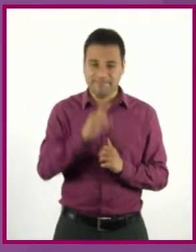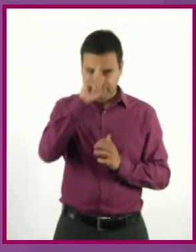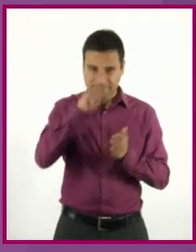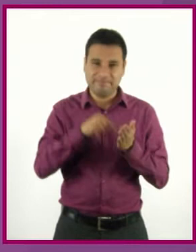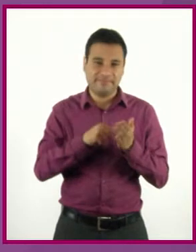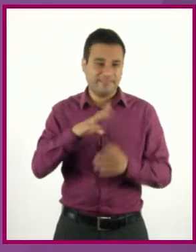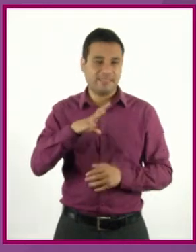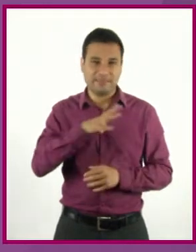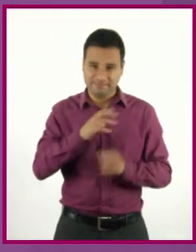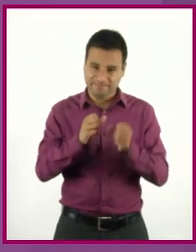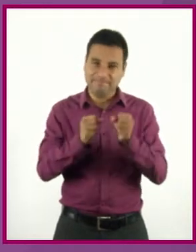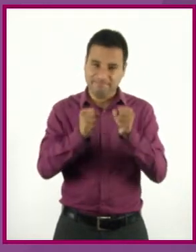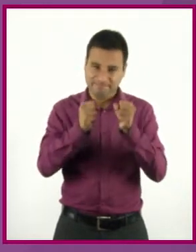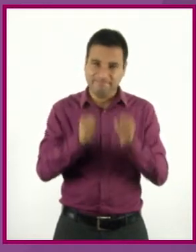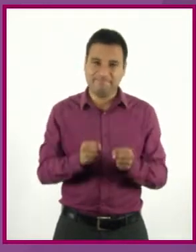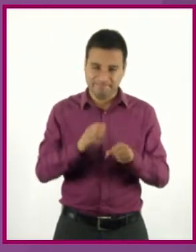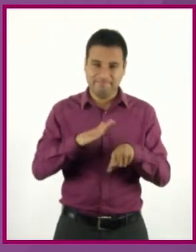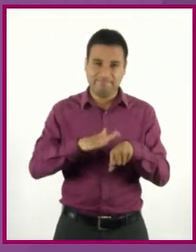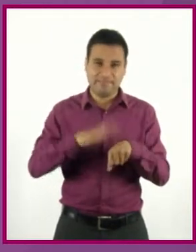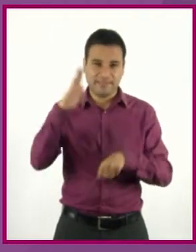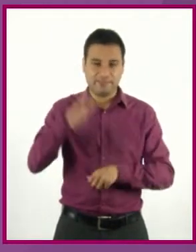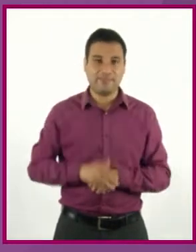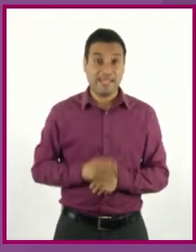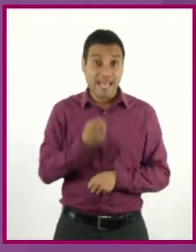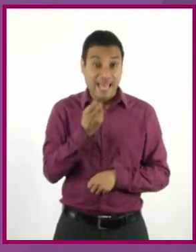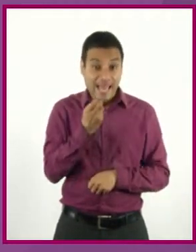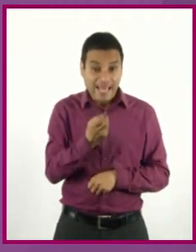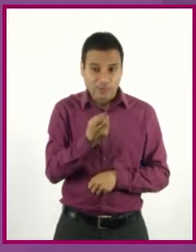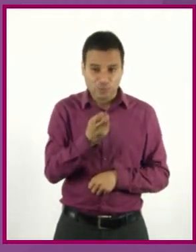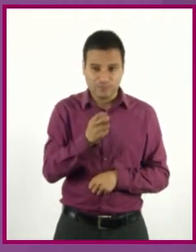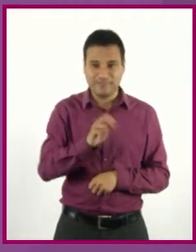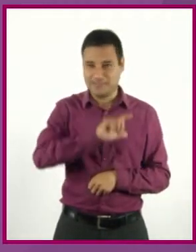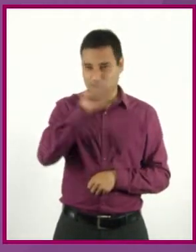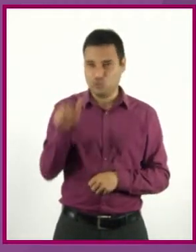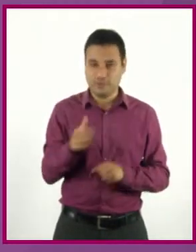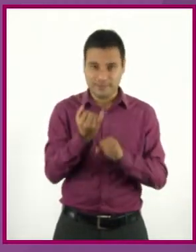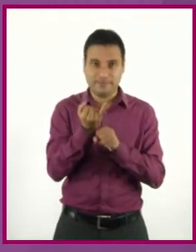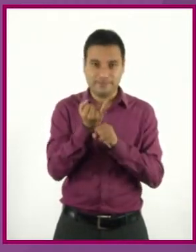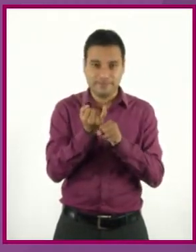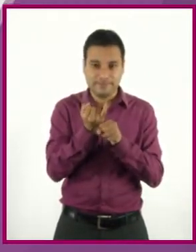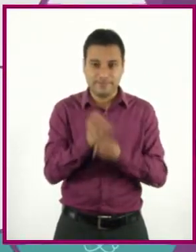más. Pero eso será motivo de otra investigación.